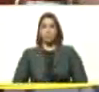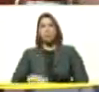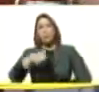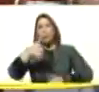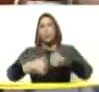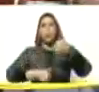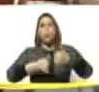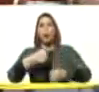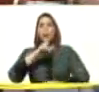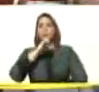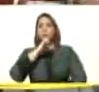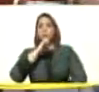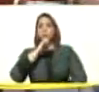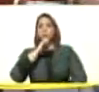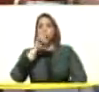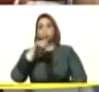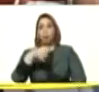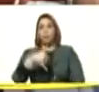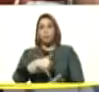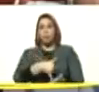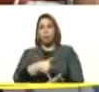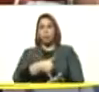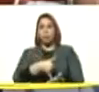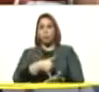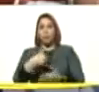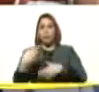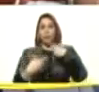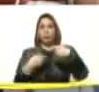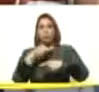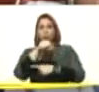son las dificultades y debilidades de la revolución,